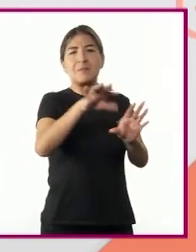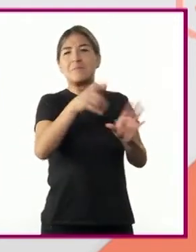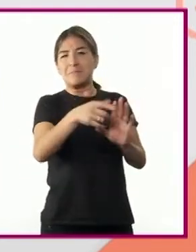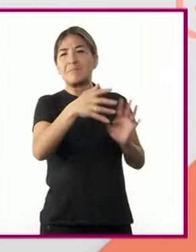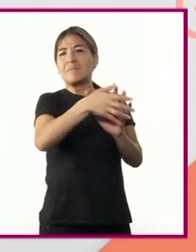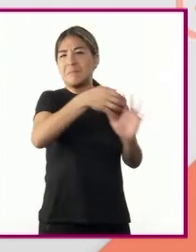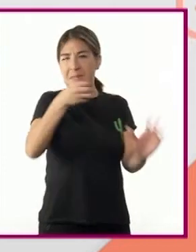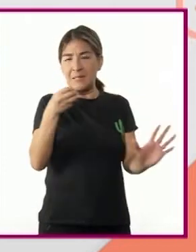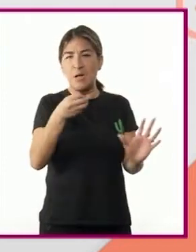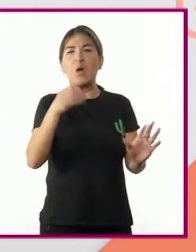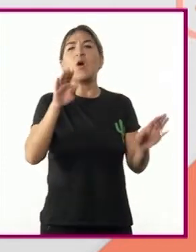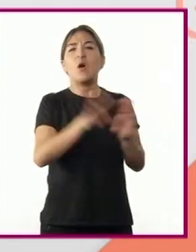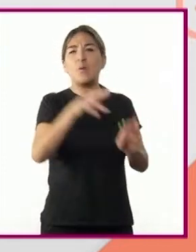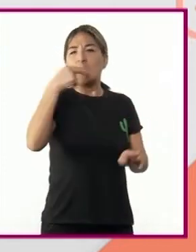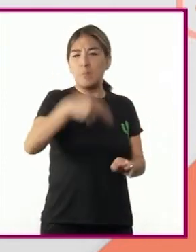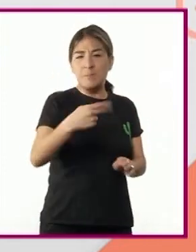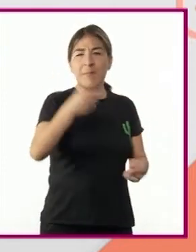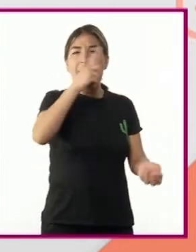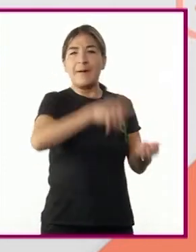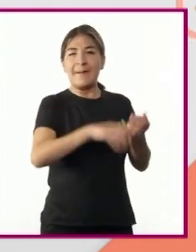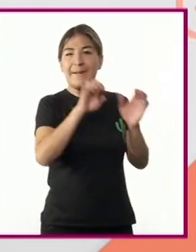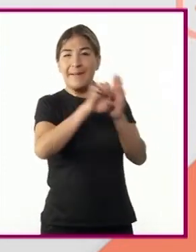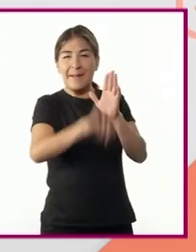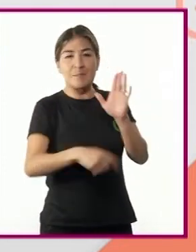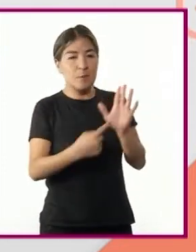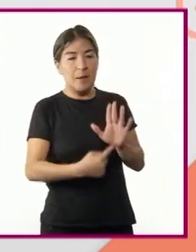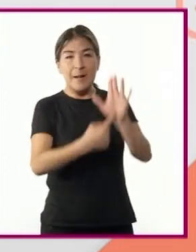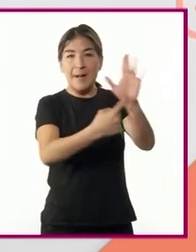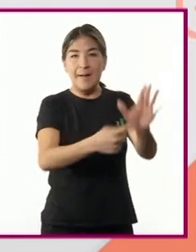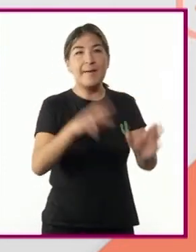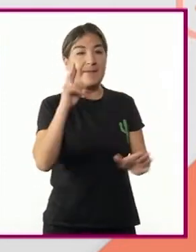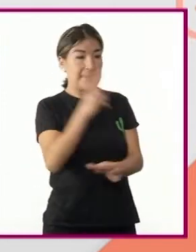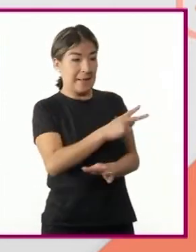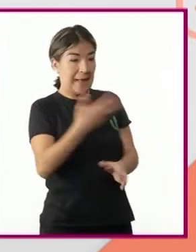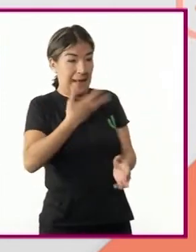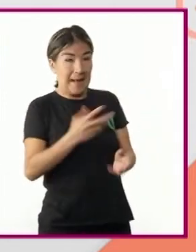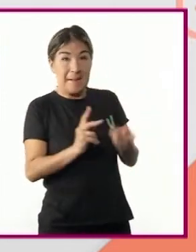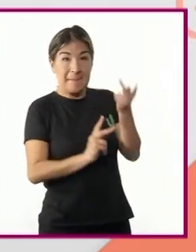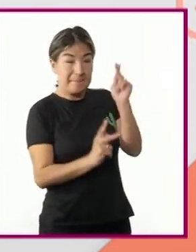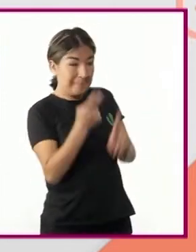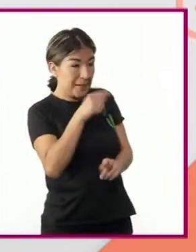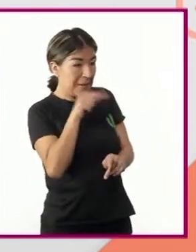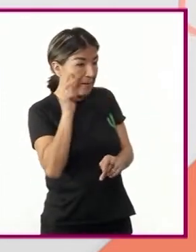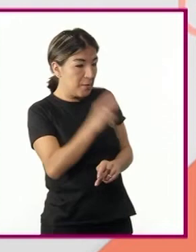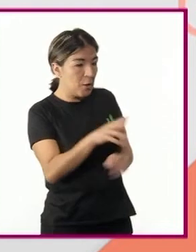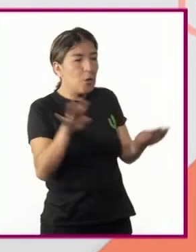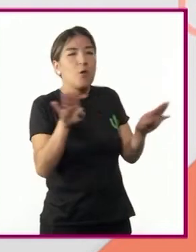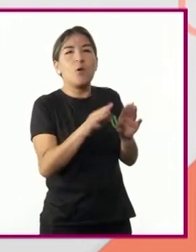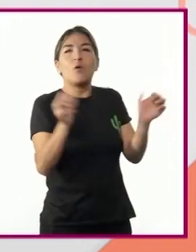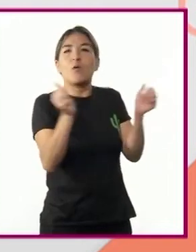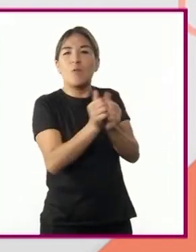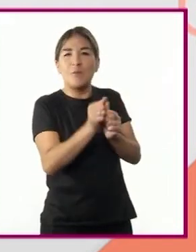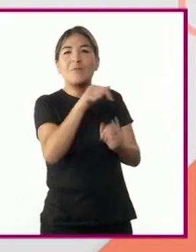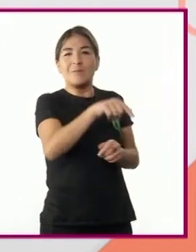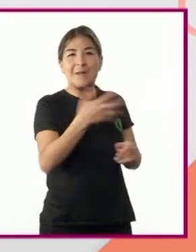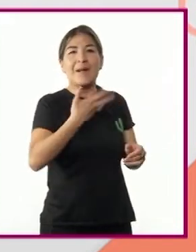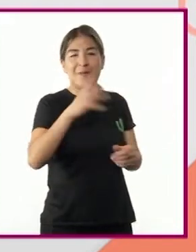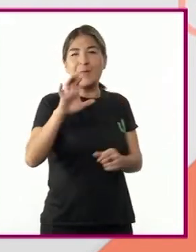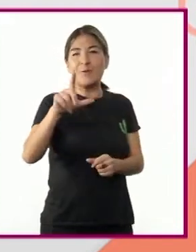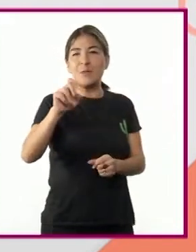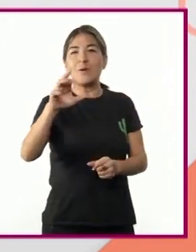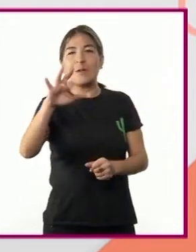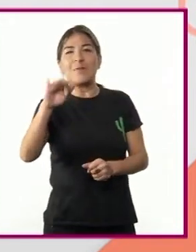ejemplo se plantea como un hecho el que se va a encontrar clorofila en las plantas. La clorofila que